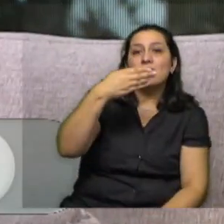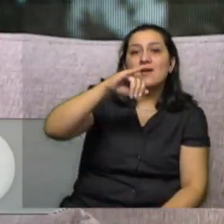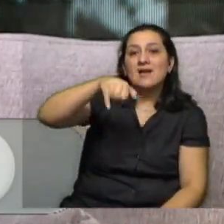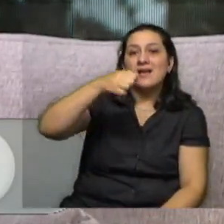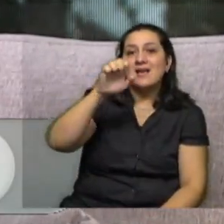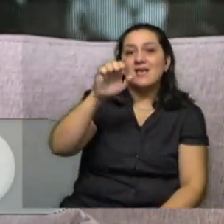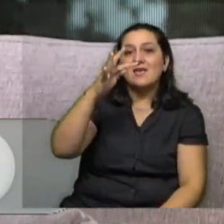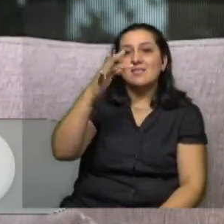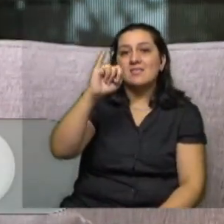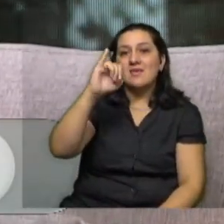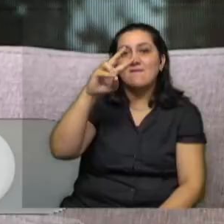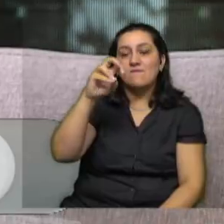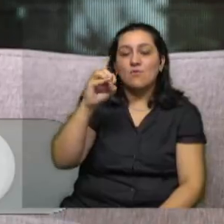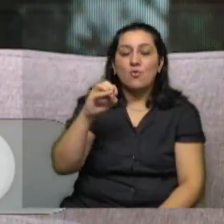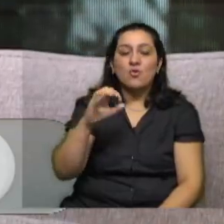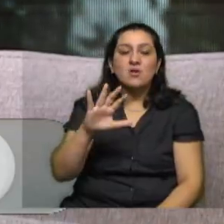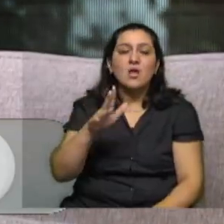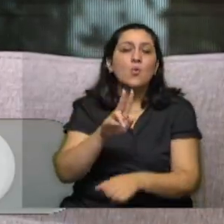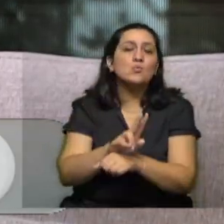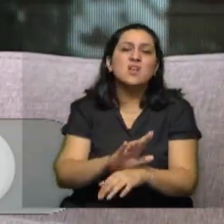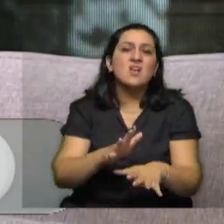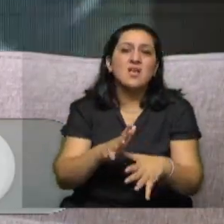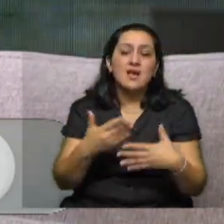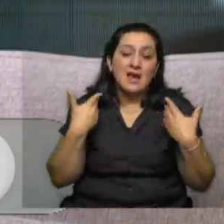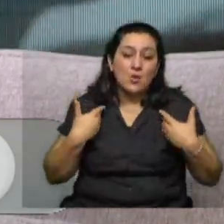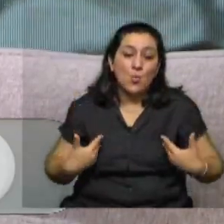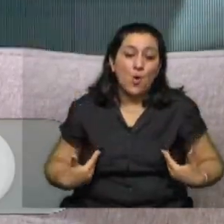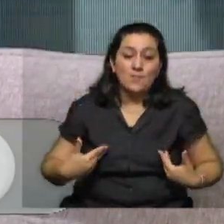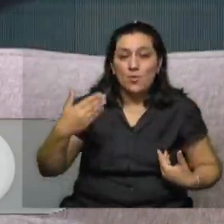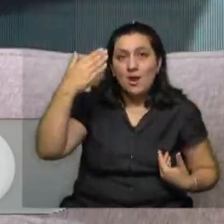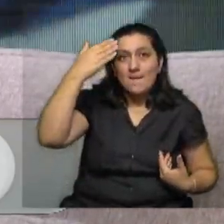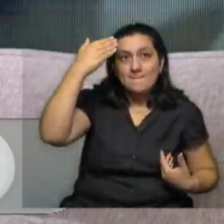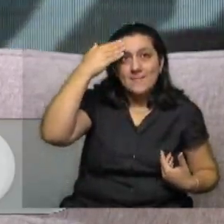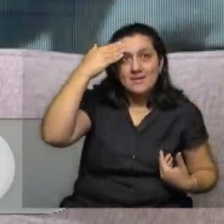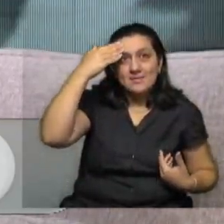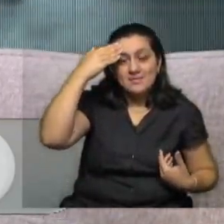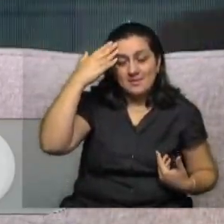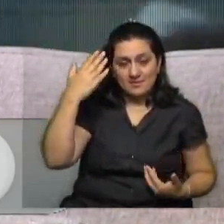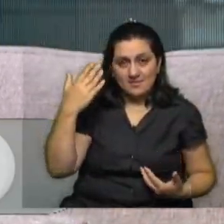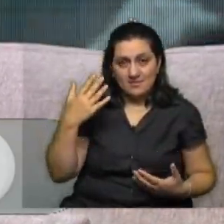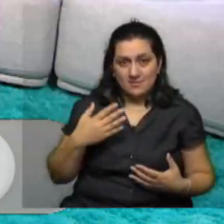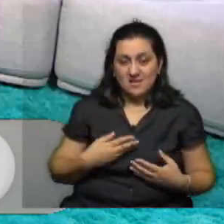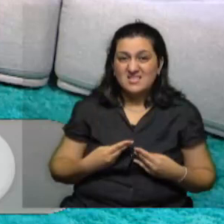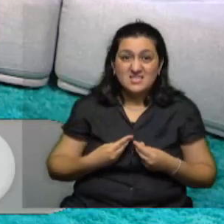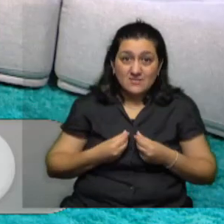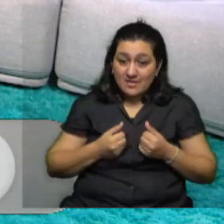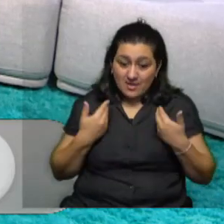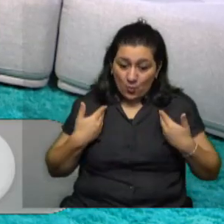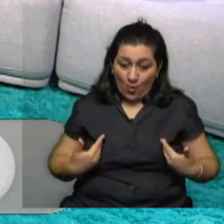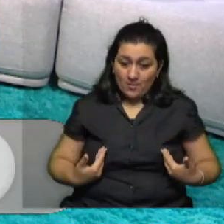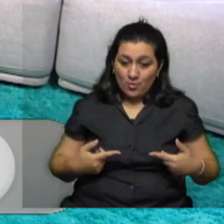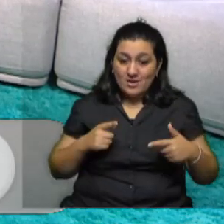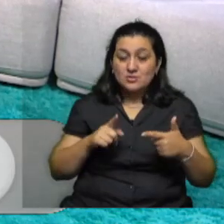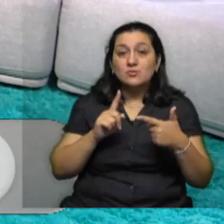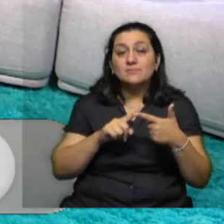de las personas utilizando el cuerpo y la mente como antena, ¿sí? La sensibilidad propia del cuerpo, ¿sí? Ese aspecto se